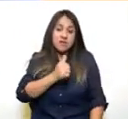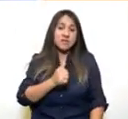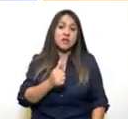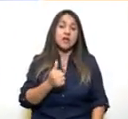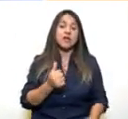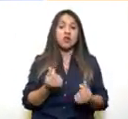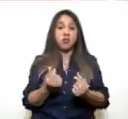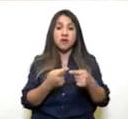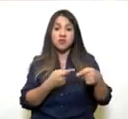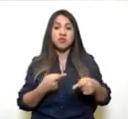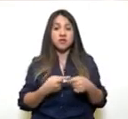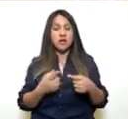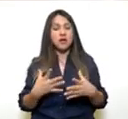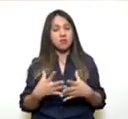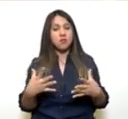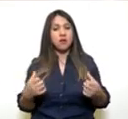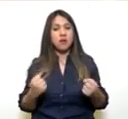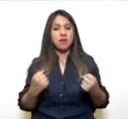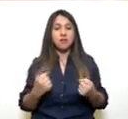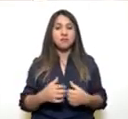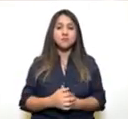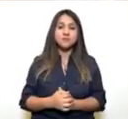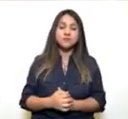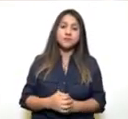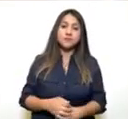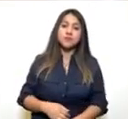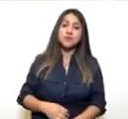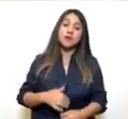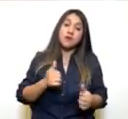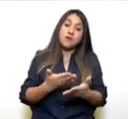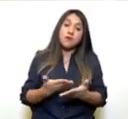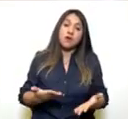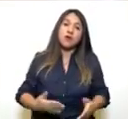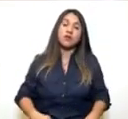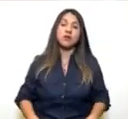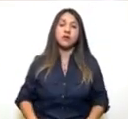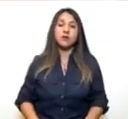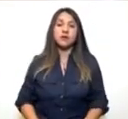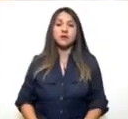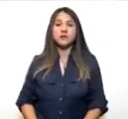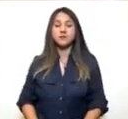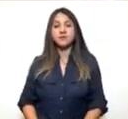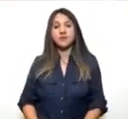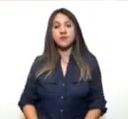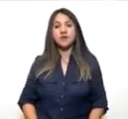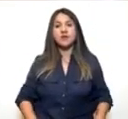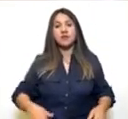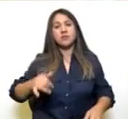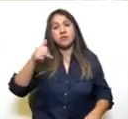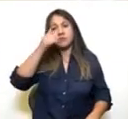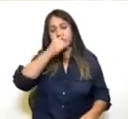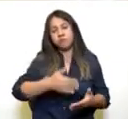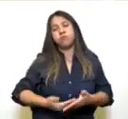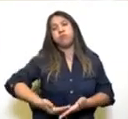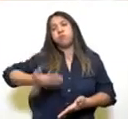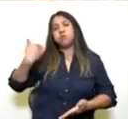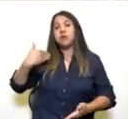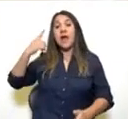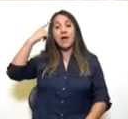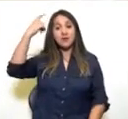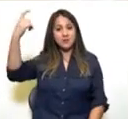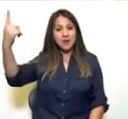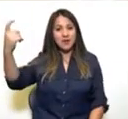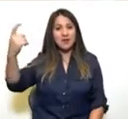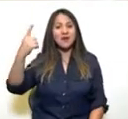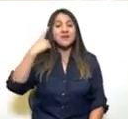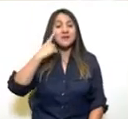económicas fuertes bueno esto se remonta a un sueño pero también a